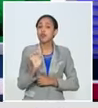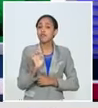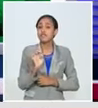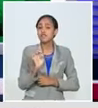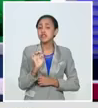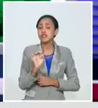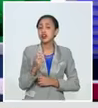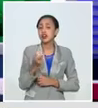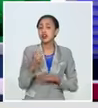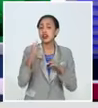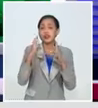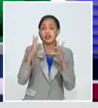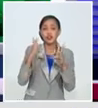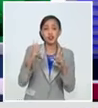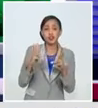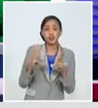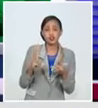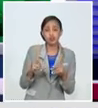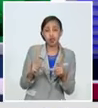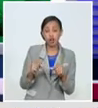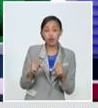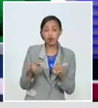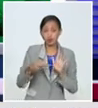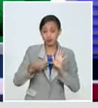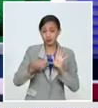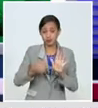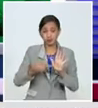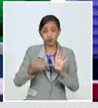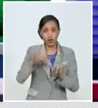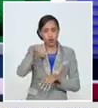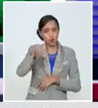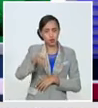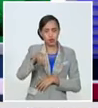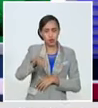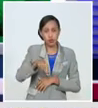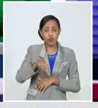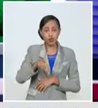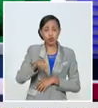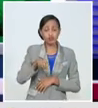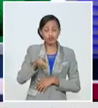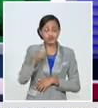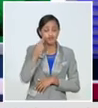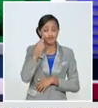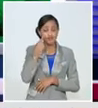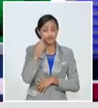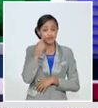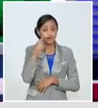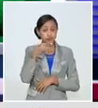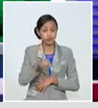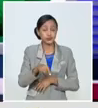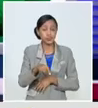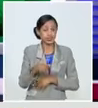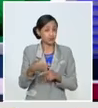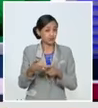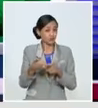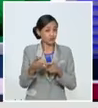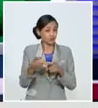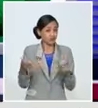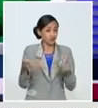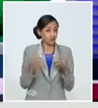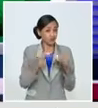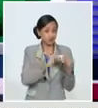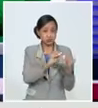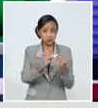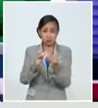los resultados que vamos a exponer hoy expresan la alta transmisión que tenemos en nuestro